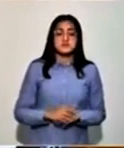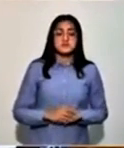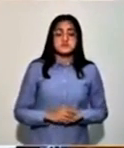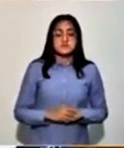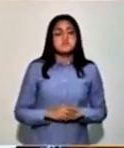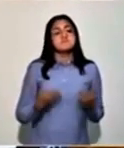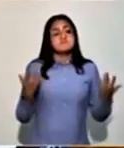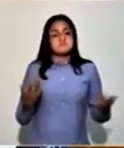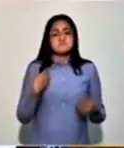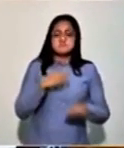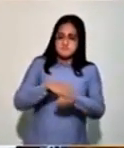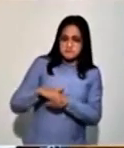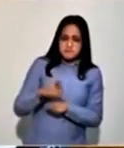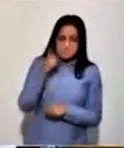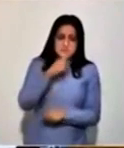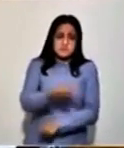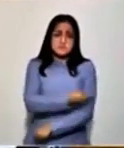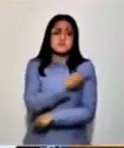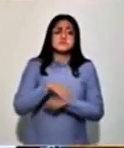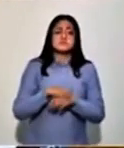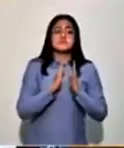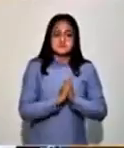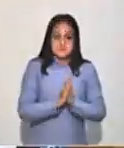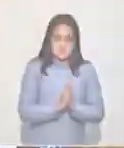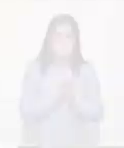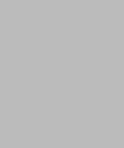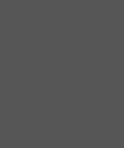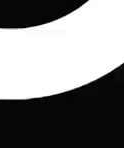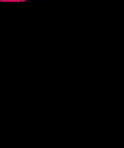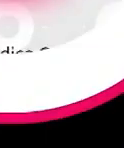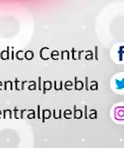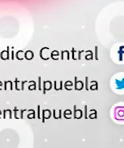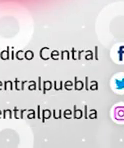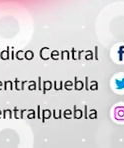Los llamo a vacunarse. Los llamo a cuidarse.